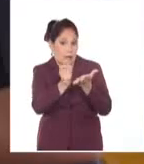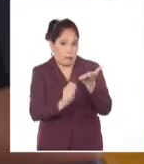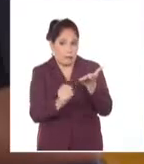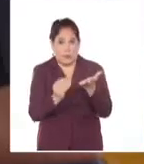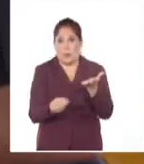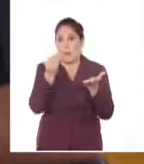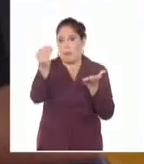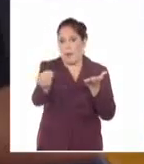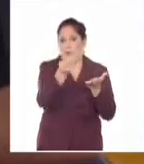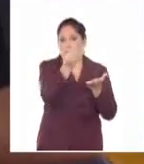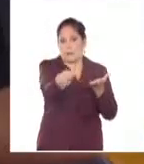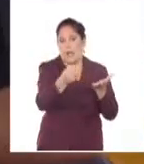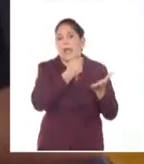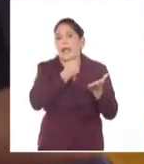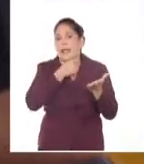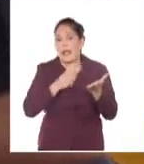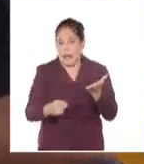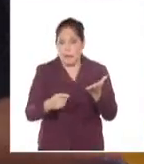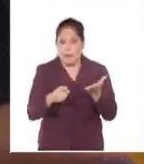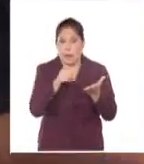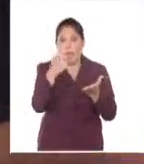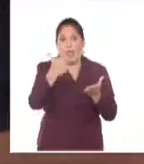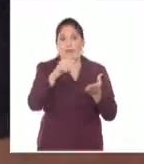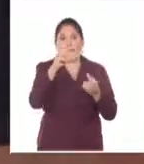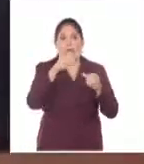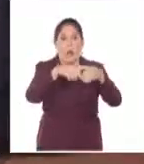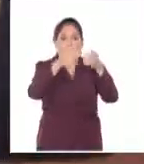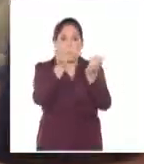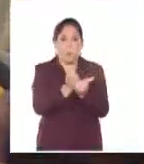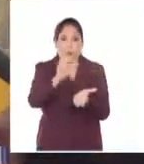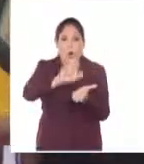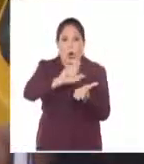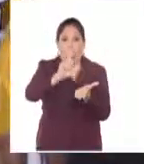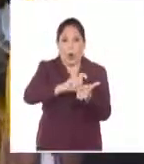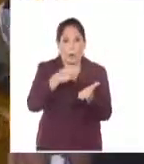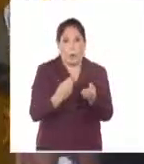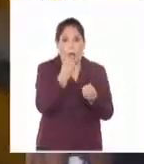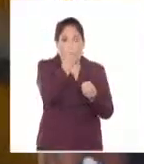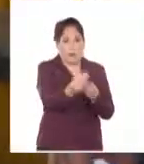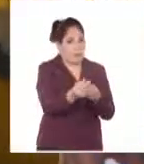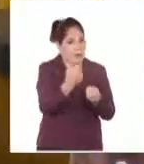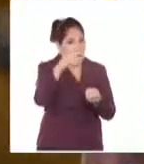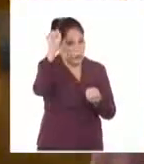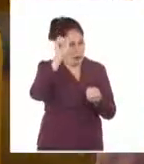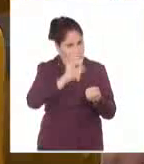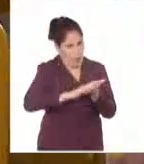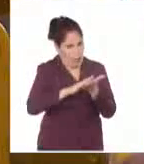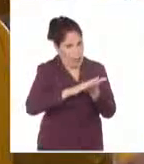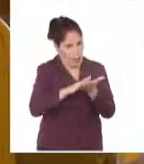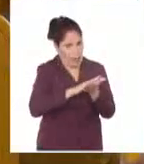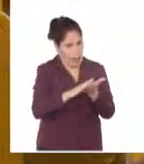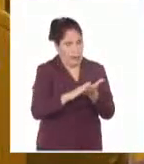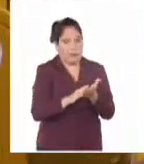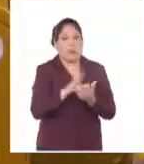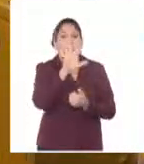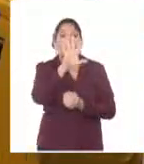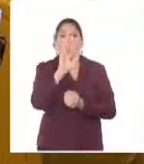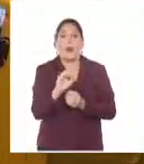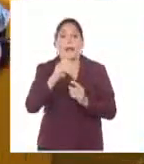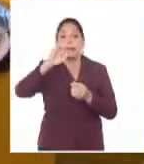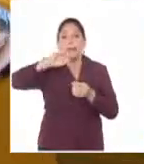uno de los medios. Por ejemplo, él lleva 10 gomas. Si nosotros le entregamos 10 gomas, no le puede faltar una goma. Si él lleva 40